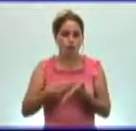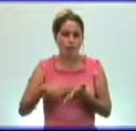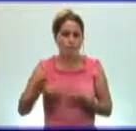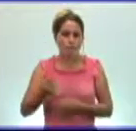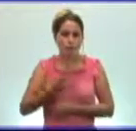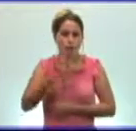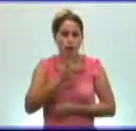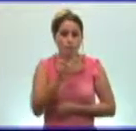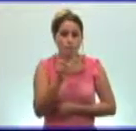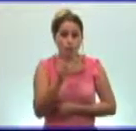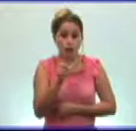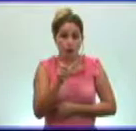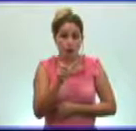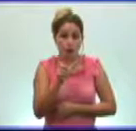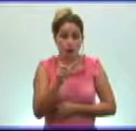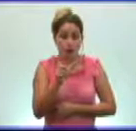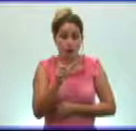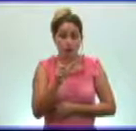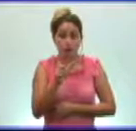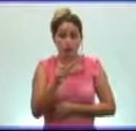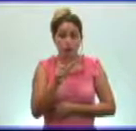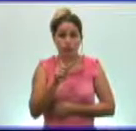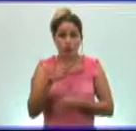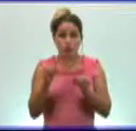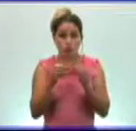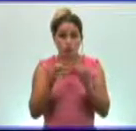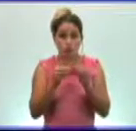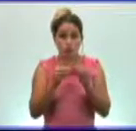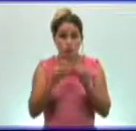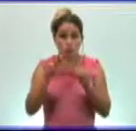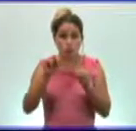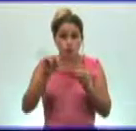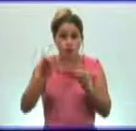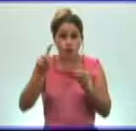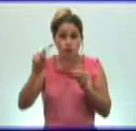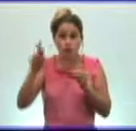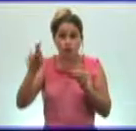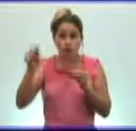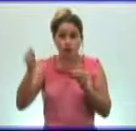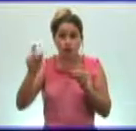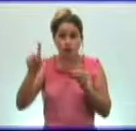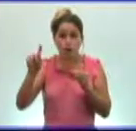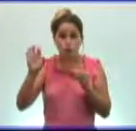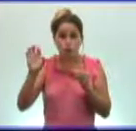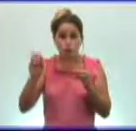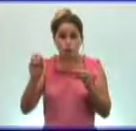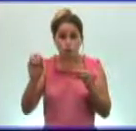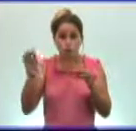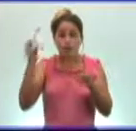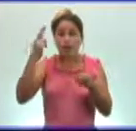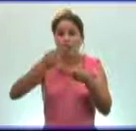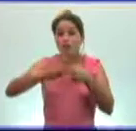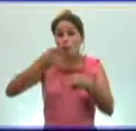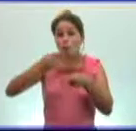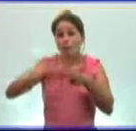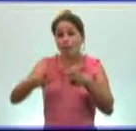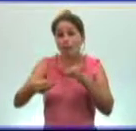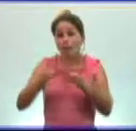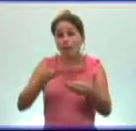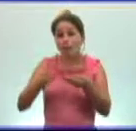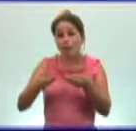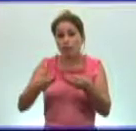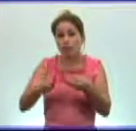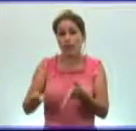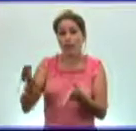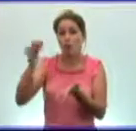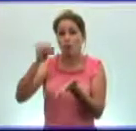ion nitrato, la preposición de a continuación y el nombre del metal, justificando el número de oxidación, en este